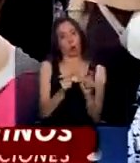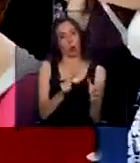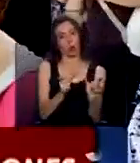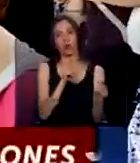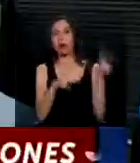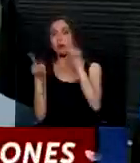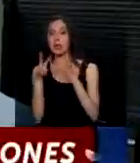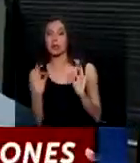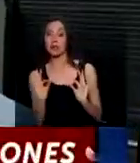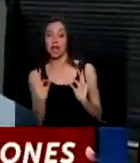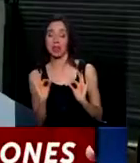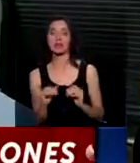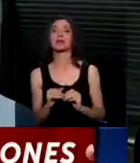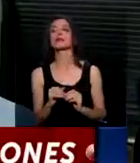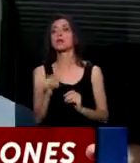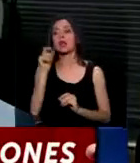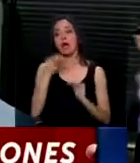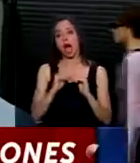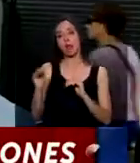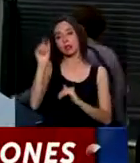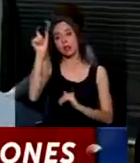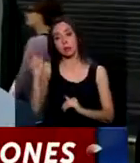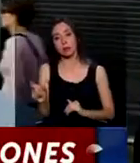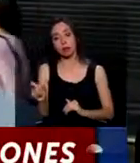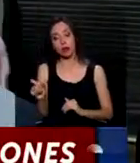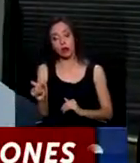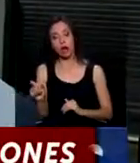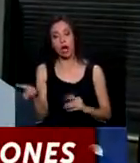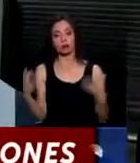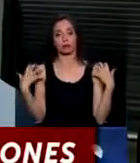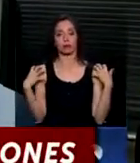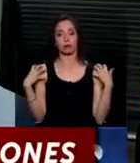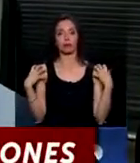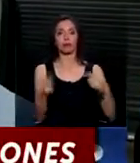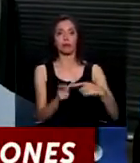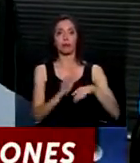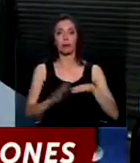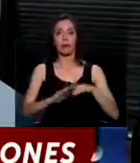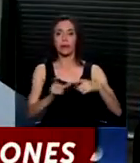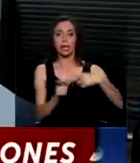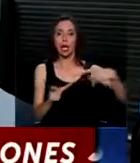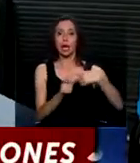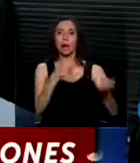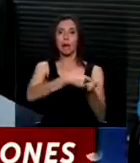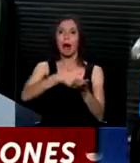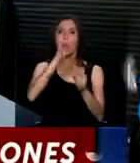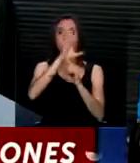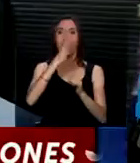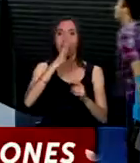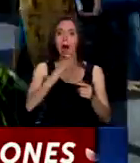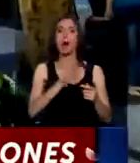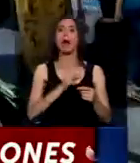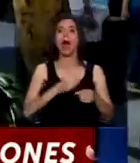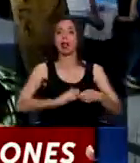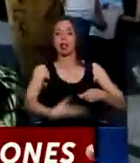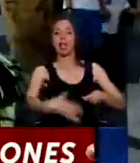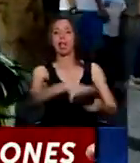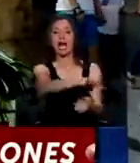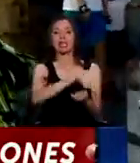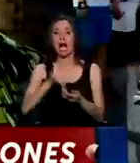buenas condiciones. Alguien que se preocupe de sacar las cuentas que llegan para que no se vea que hay correspondencia, ese tipo de cosas. O